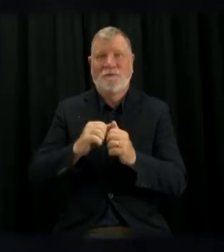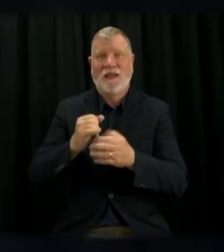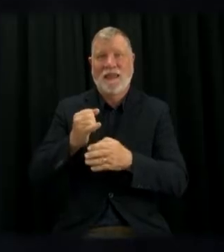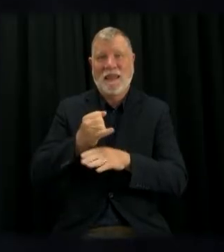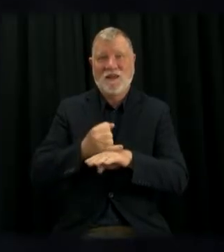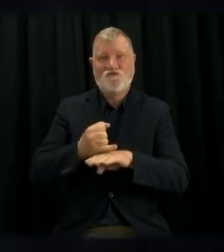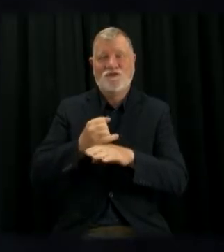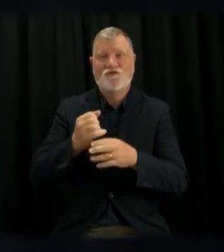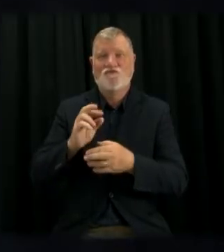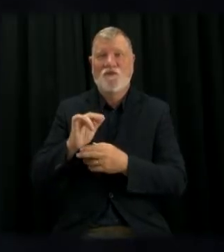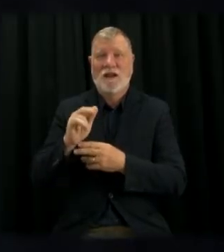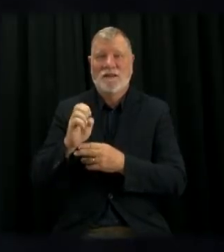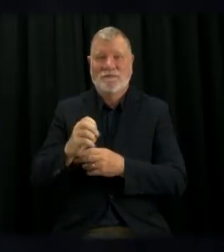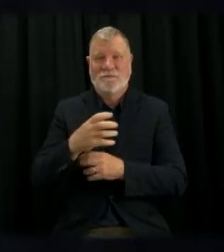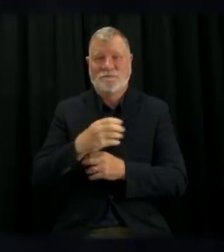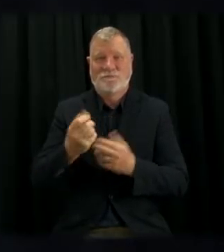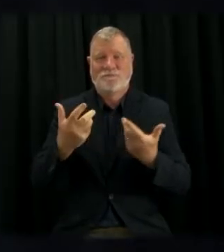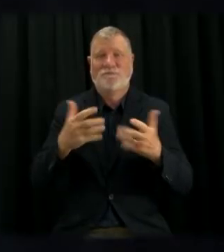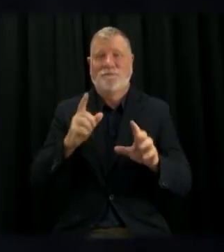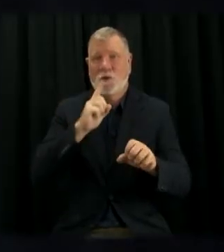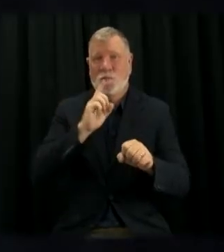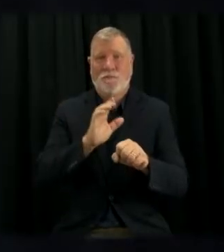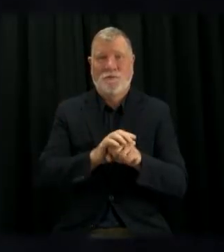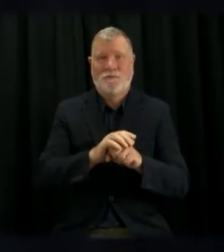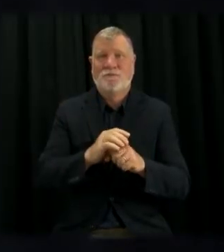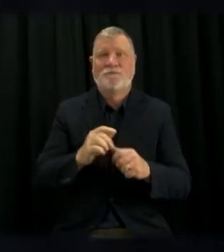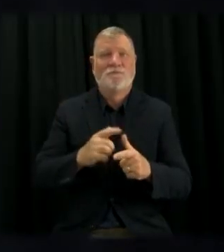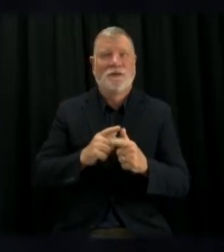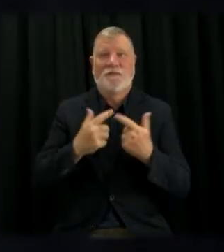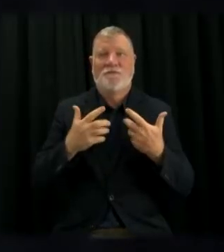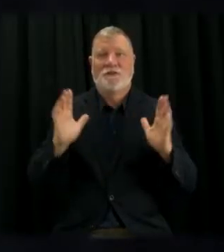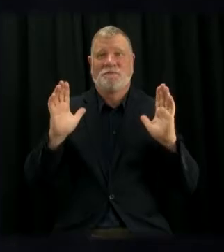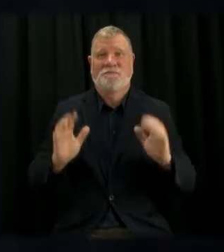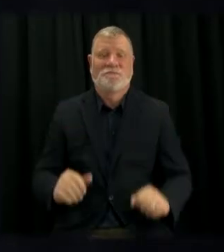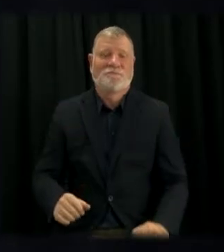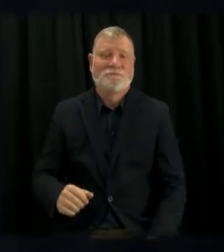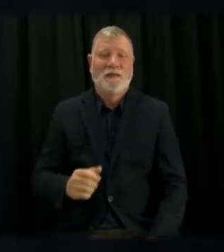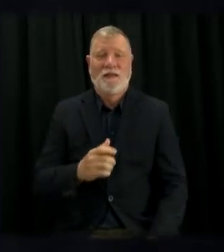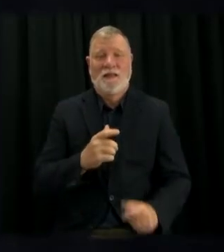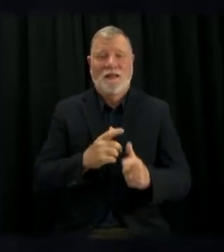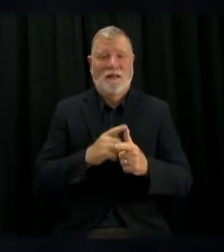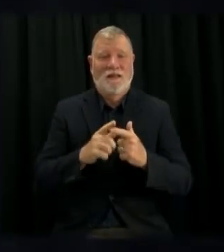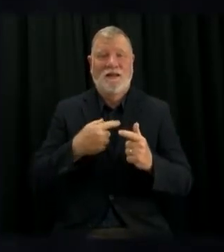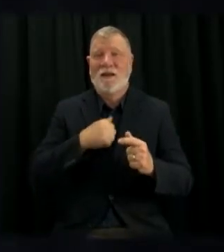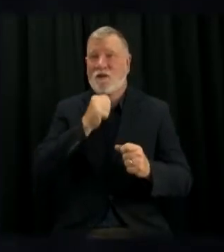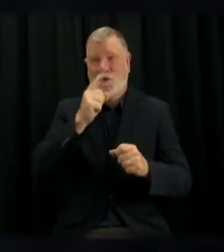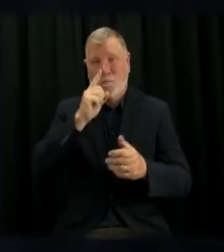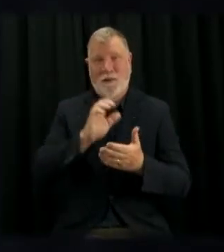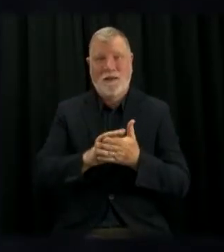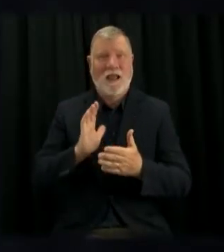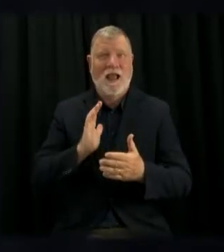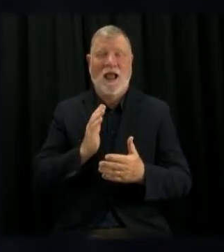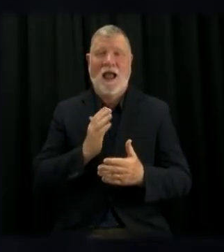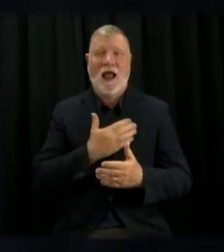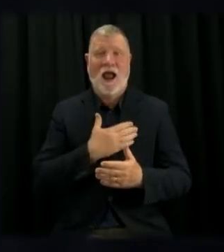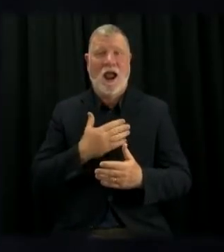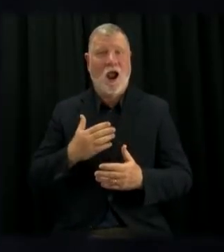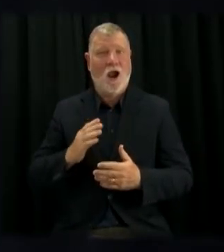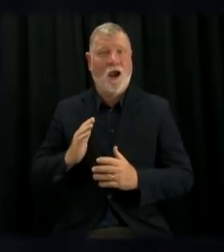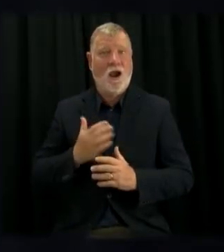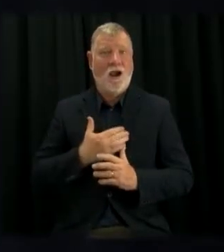bueno, y poder luego completar promesa y acabar con esto. No entiendo que hay